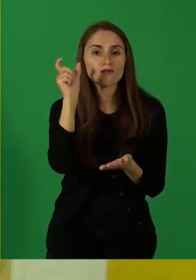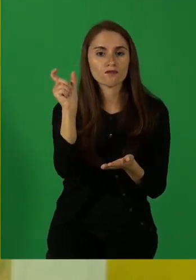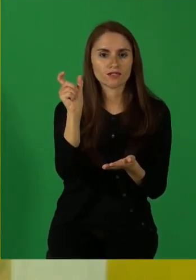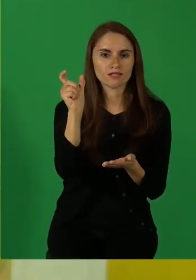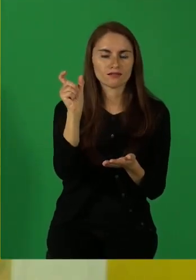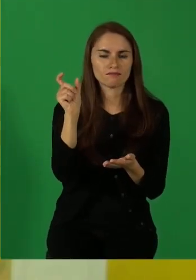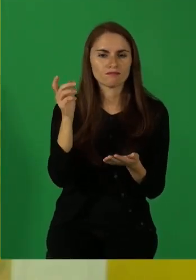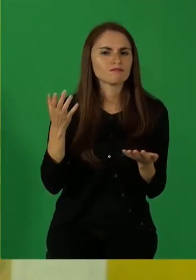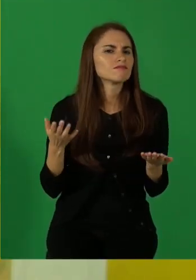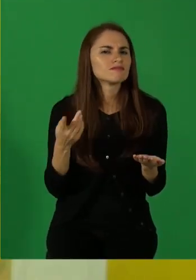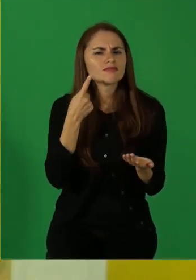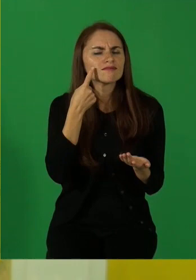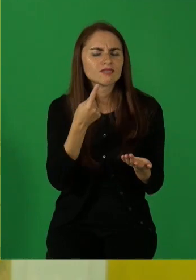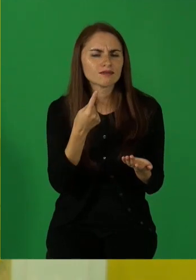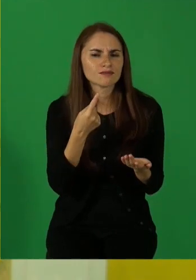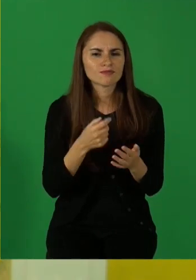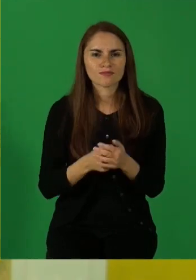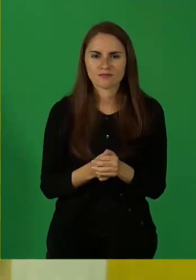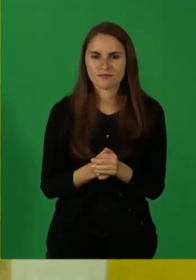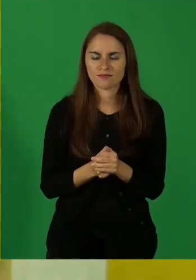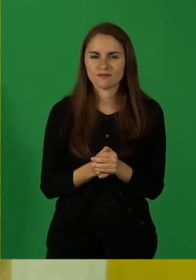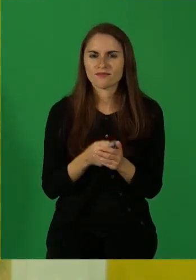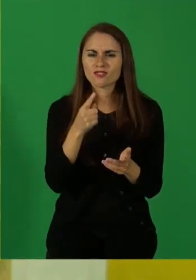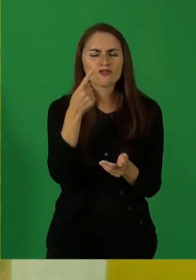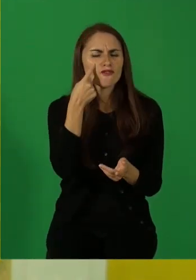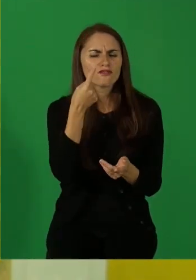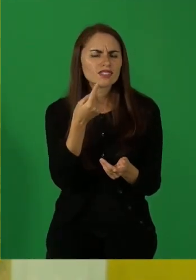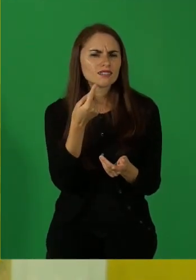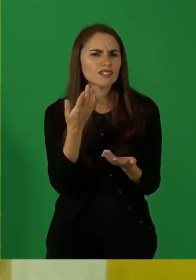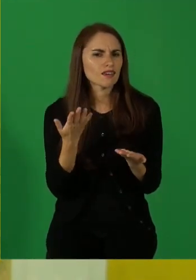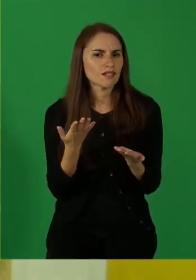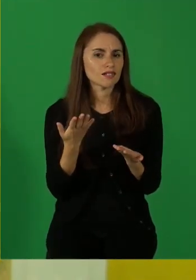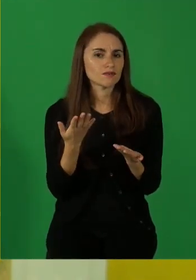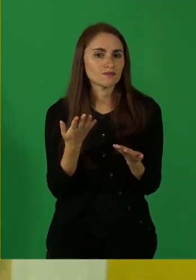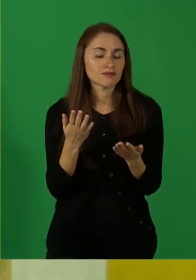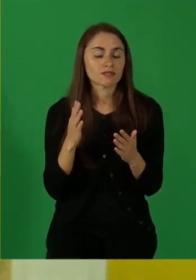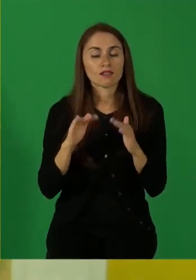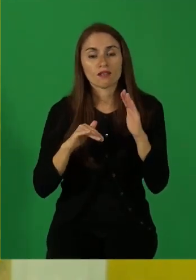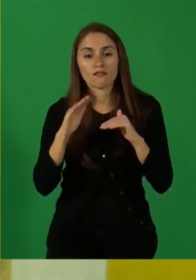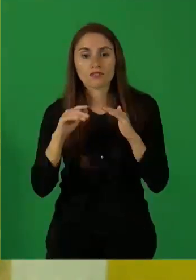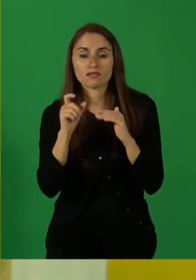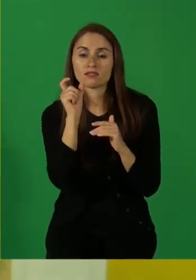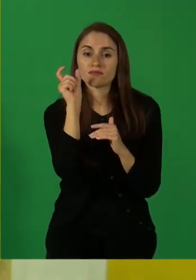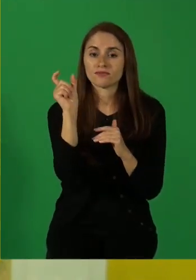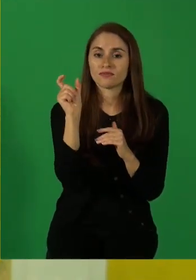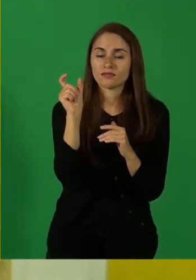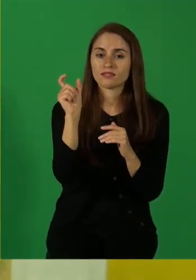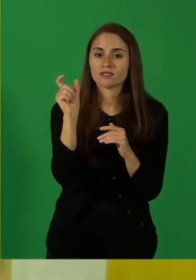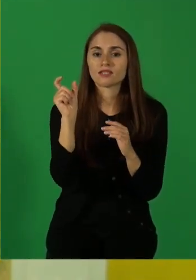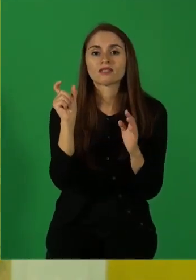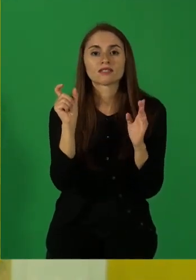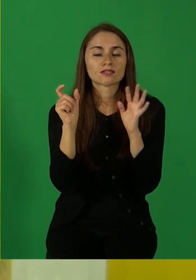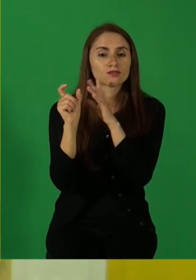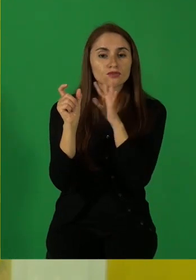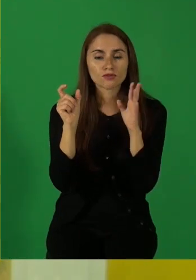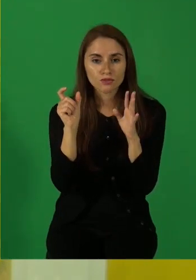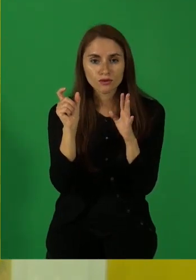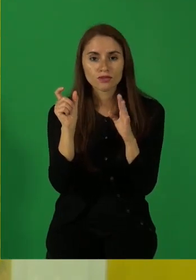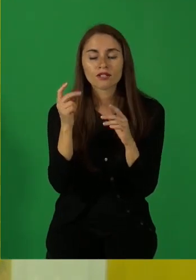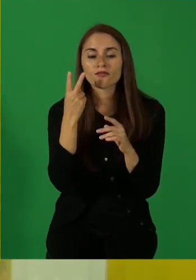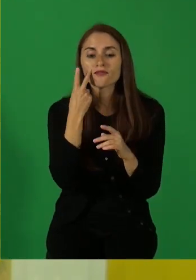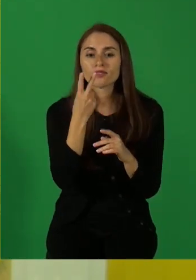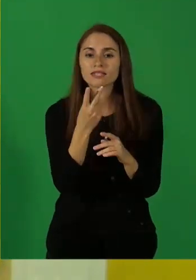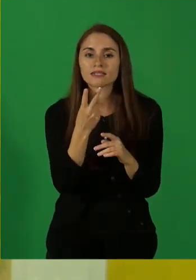este caso, ¿qué pudiste ver? Dependiendo de las fichas, ¿qué pudiste ver? Dependiendo de las fichas,